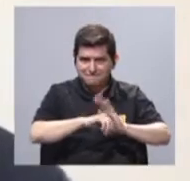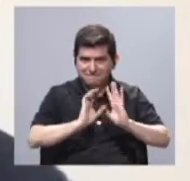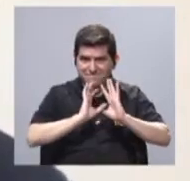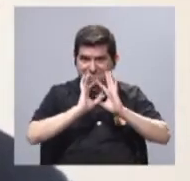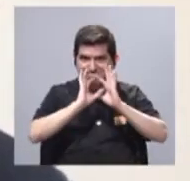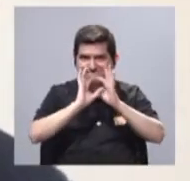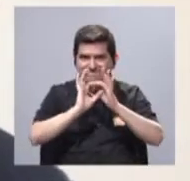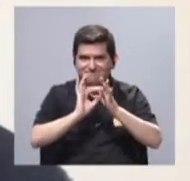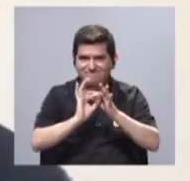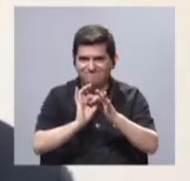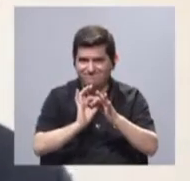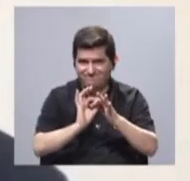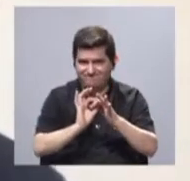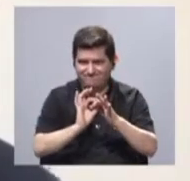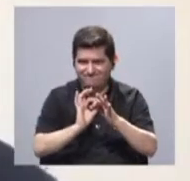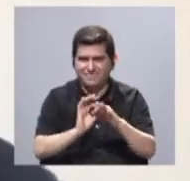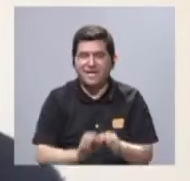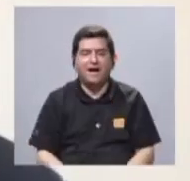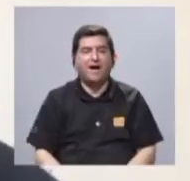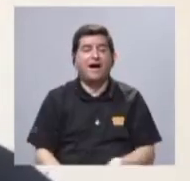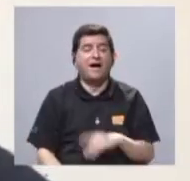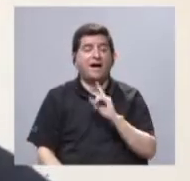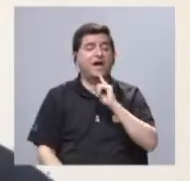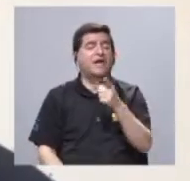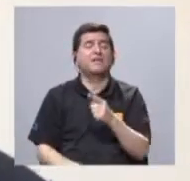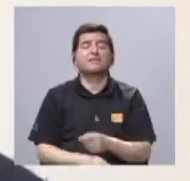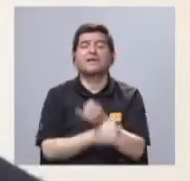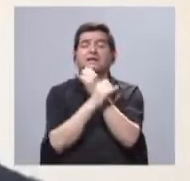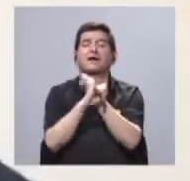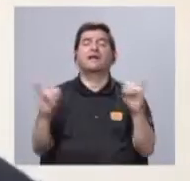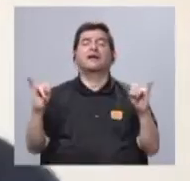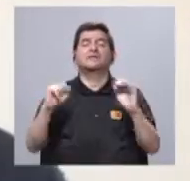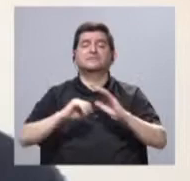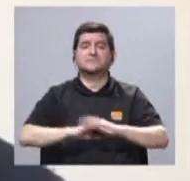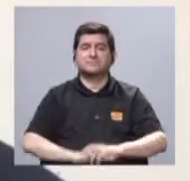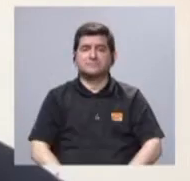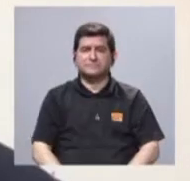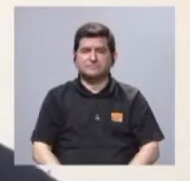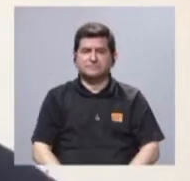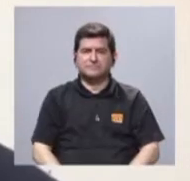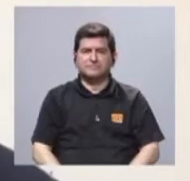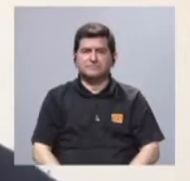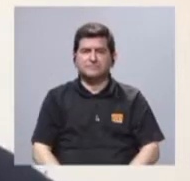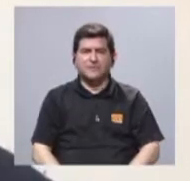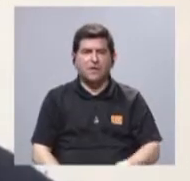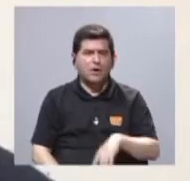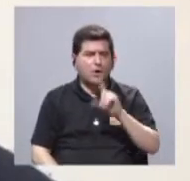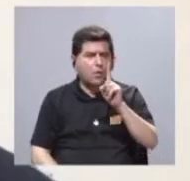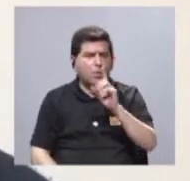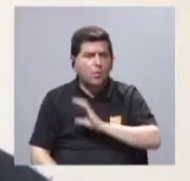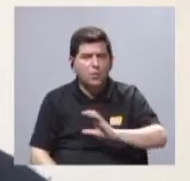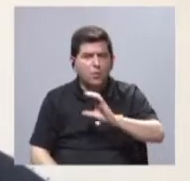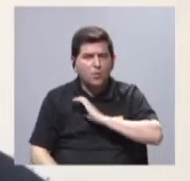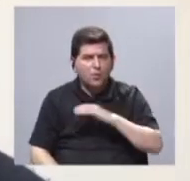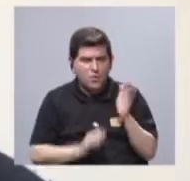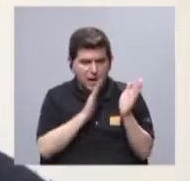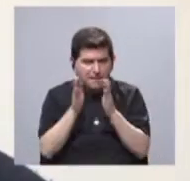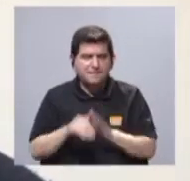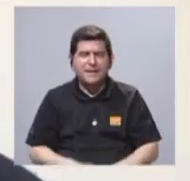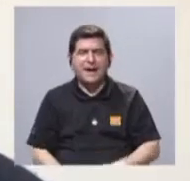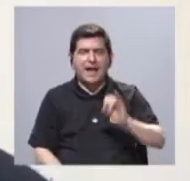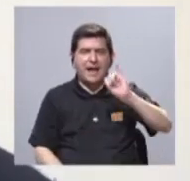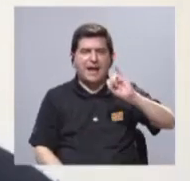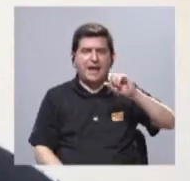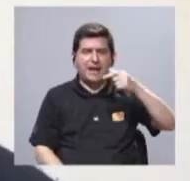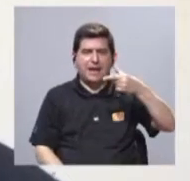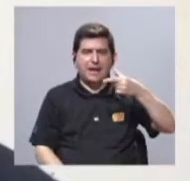propicia la unidad en torno a la proclamación de la independencia. Hay un aspecto